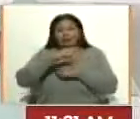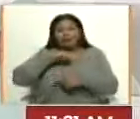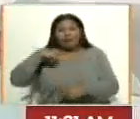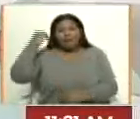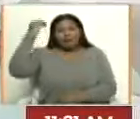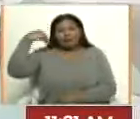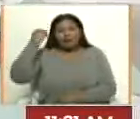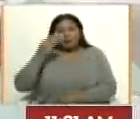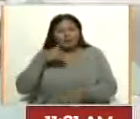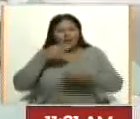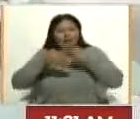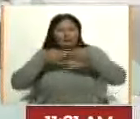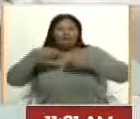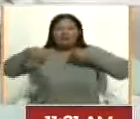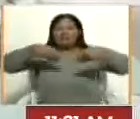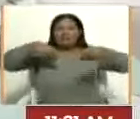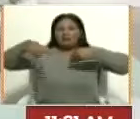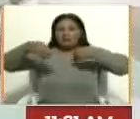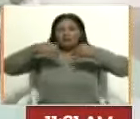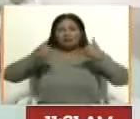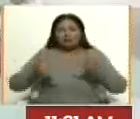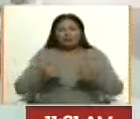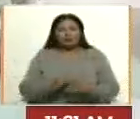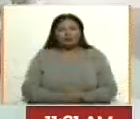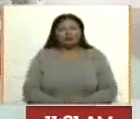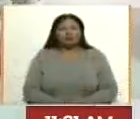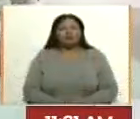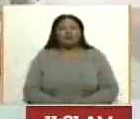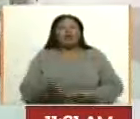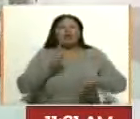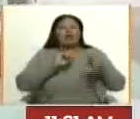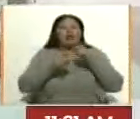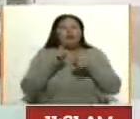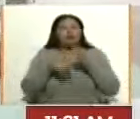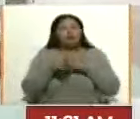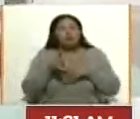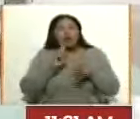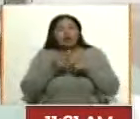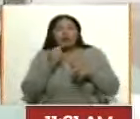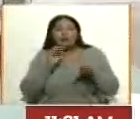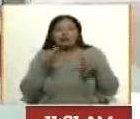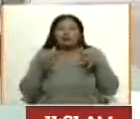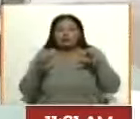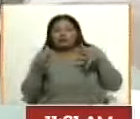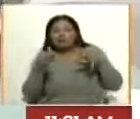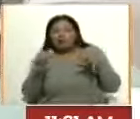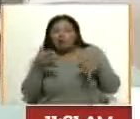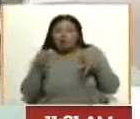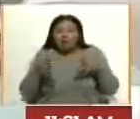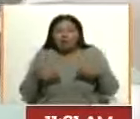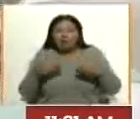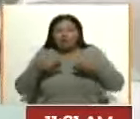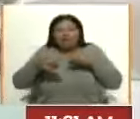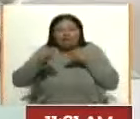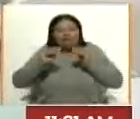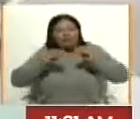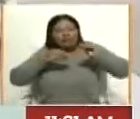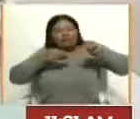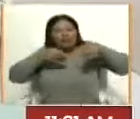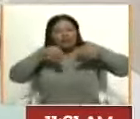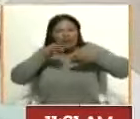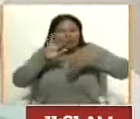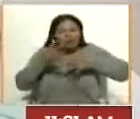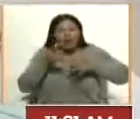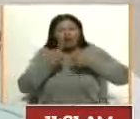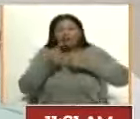está avanzando a la flexibilización? Además, con algunas, quizás tibias, han dicho algunos, otros también dicen que, bueno, Estados Unidos no ha cumplido del todo